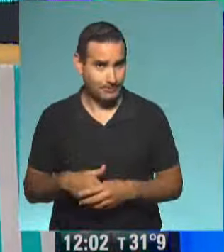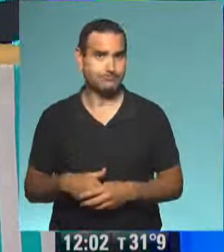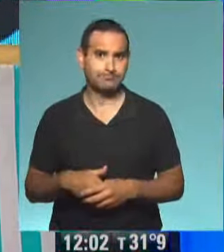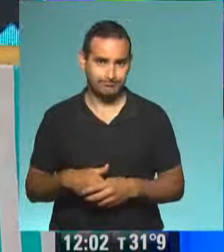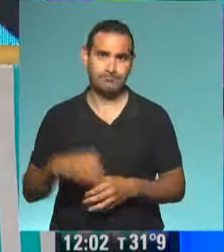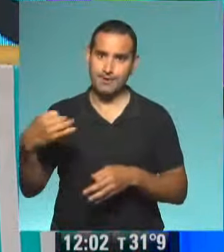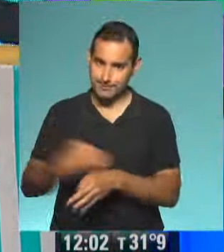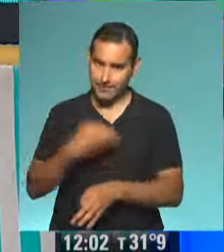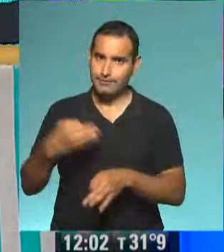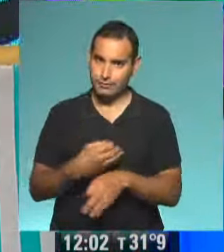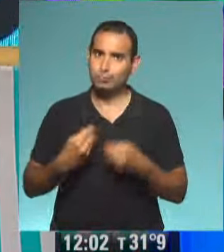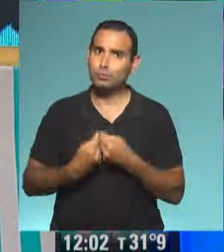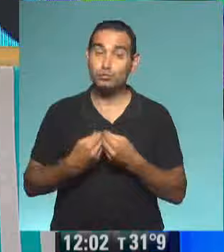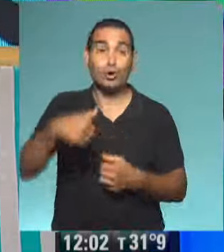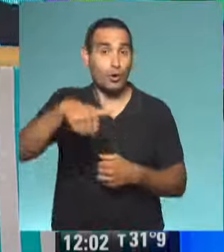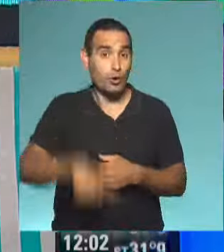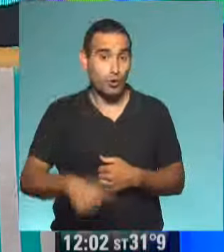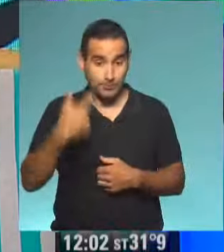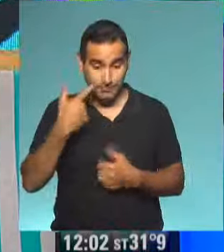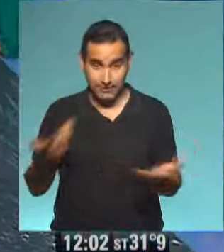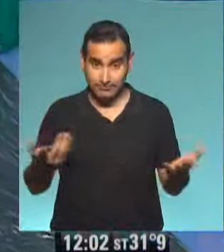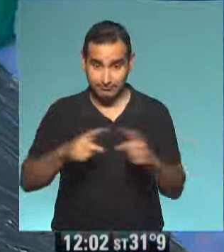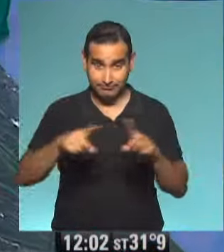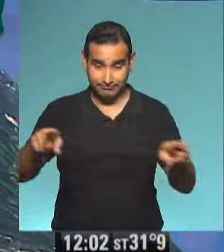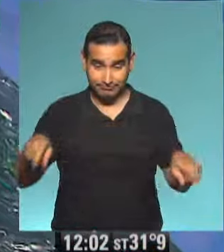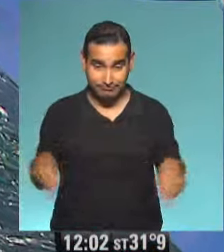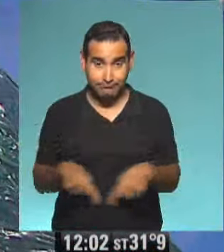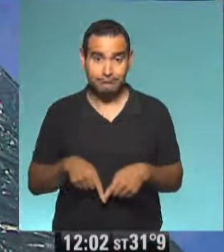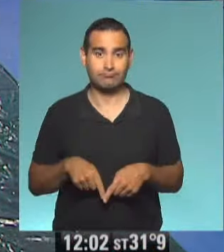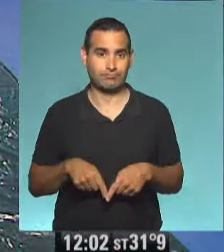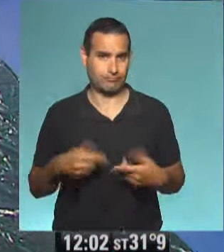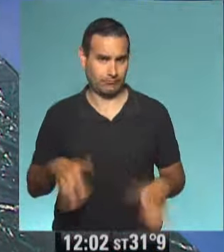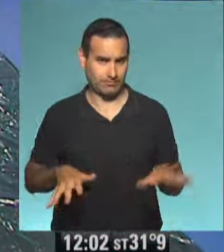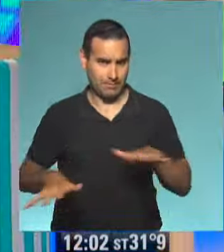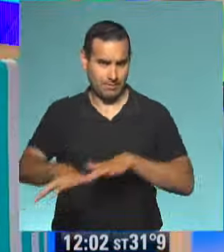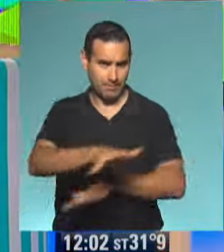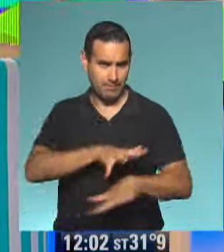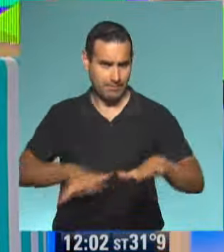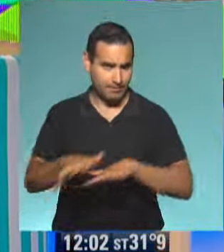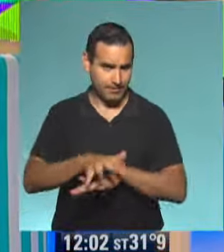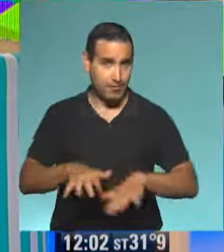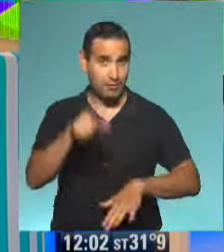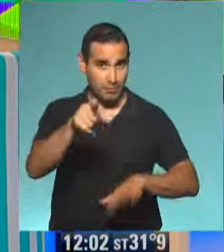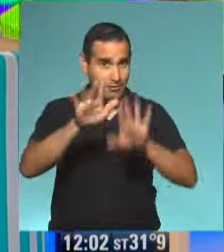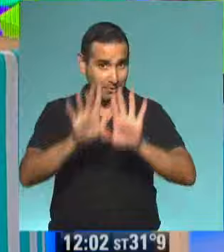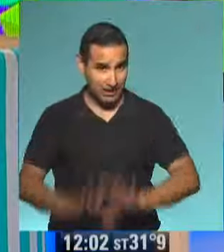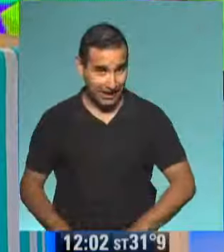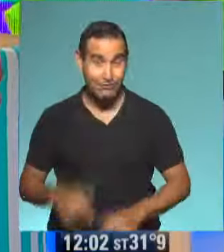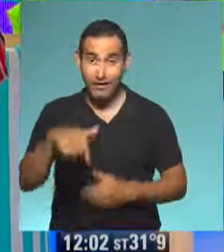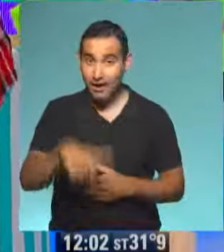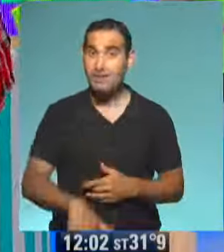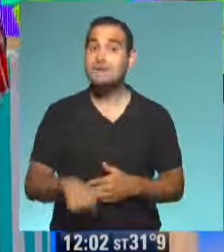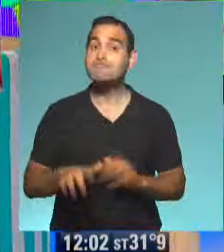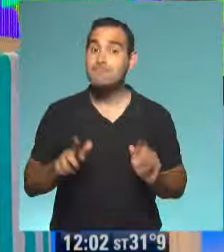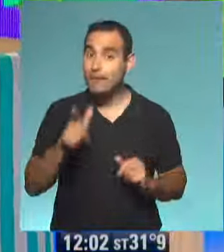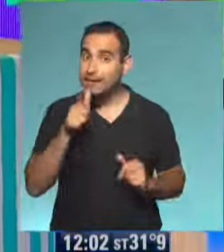ha enseñado? Y hoy vemos acá una enorme producción. Tiene que ver con eso. Chicos y chicas, prepárense porque lo que vamos a ver ahora parece